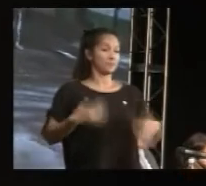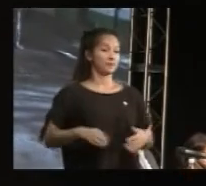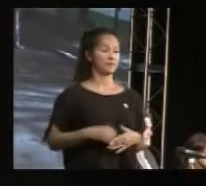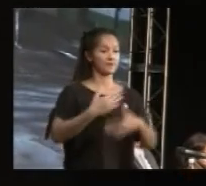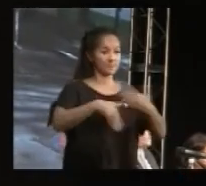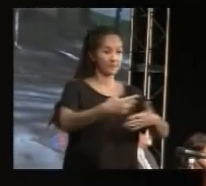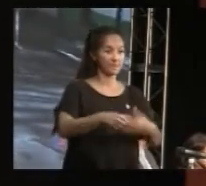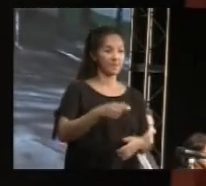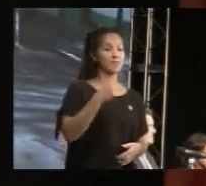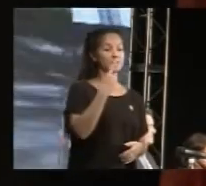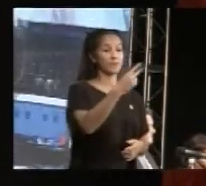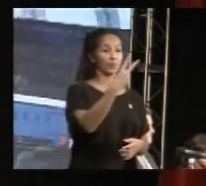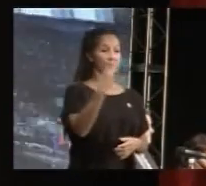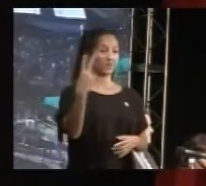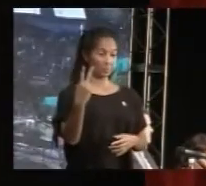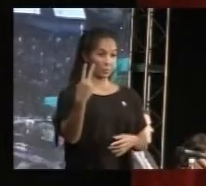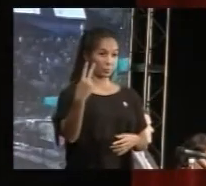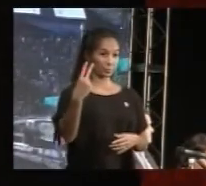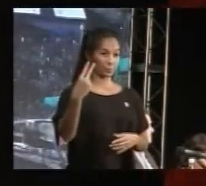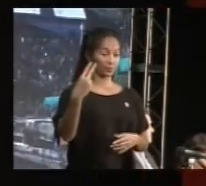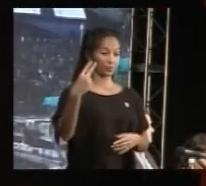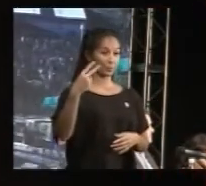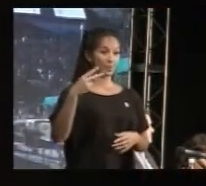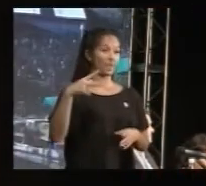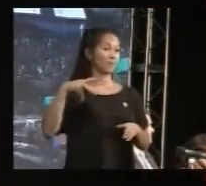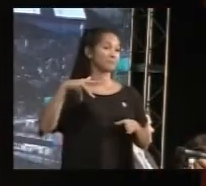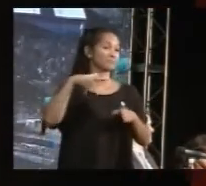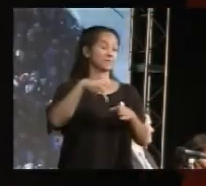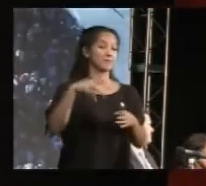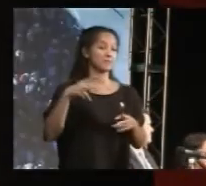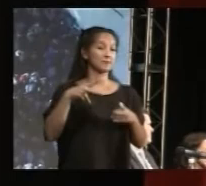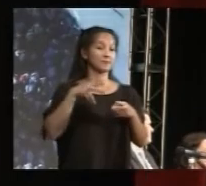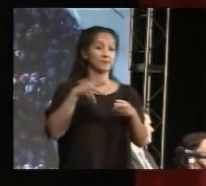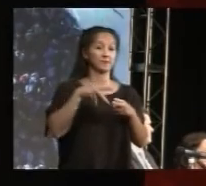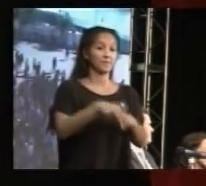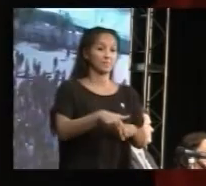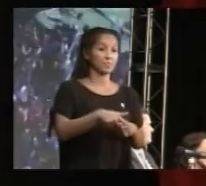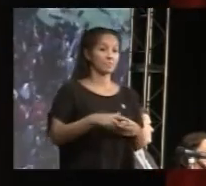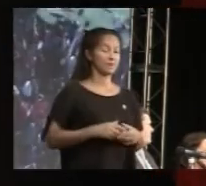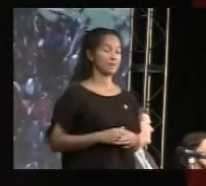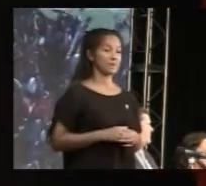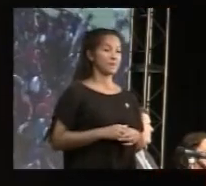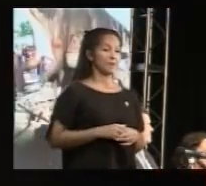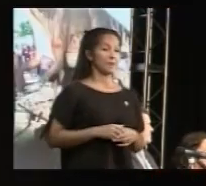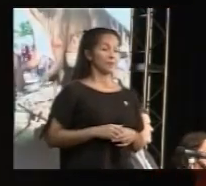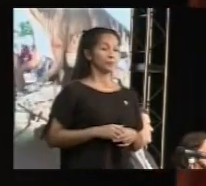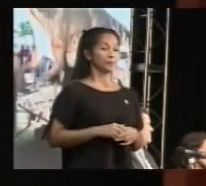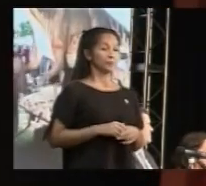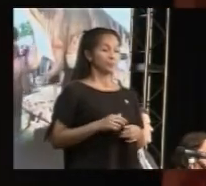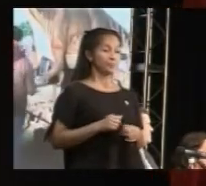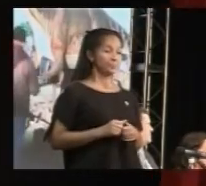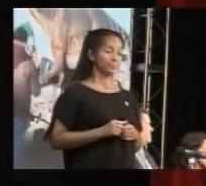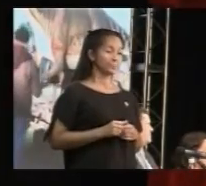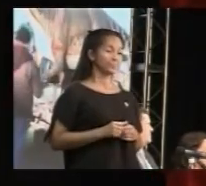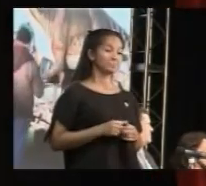realizaron 122 operaciones operativas de castraciones barriales. Se reacondicionó el quirófano móvil de protenencia,